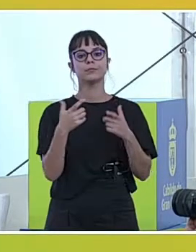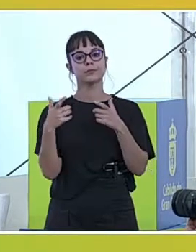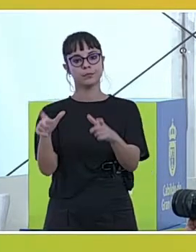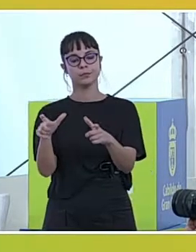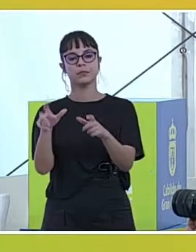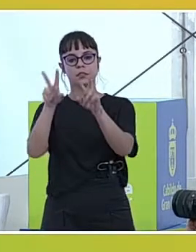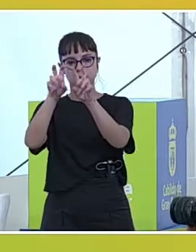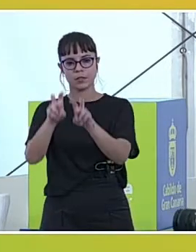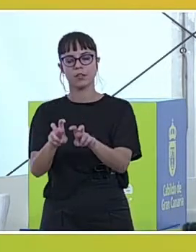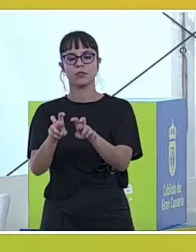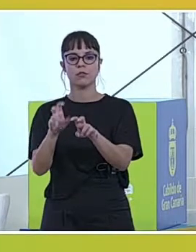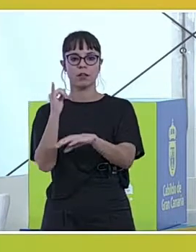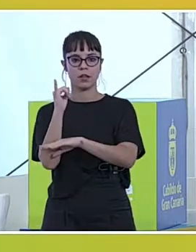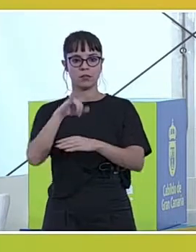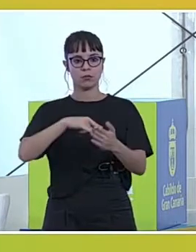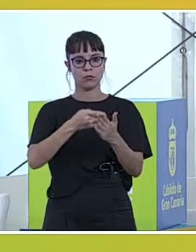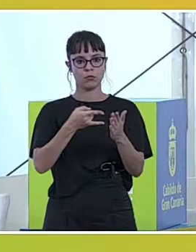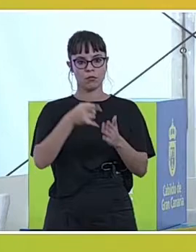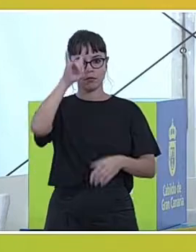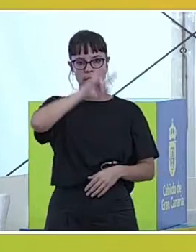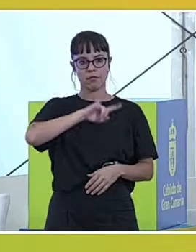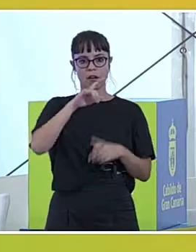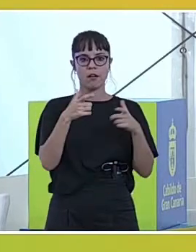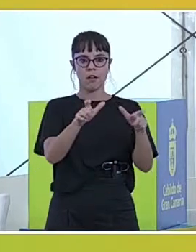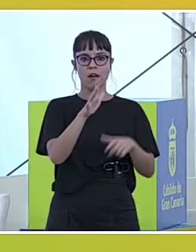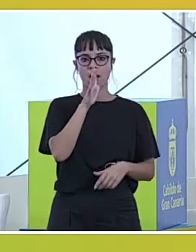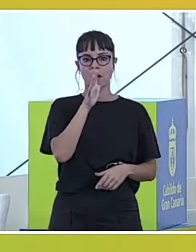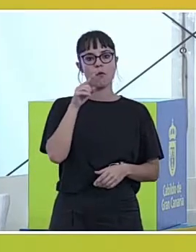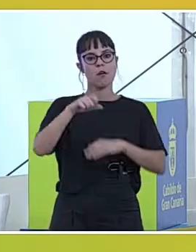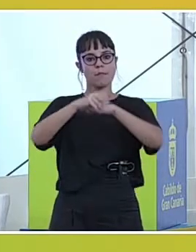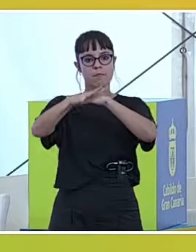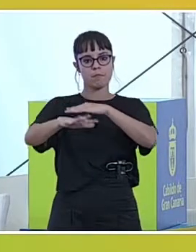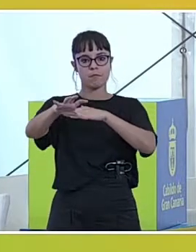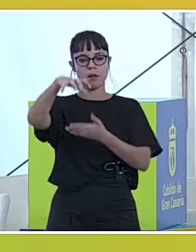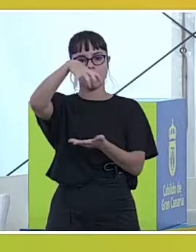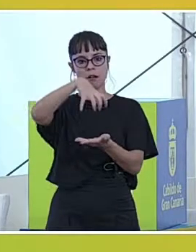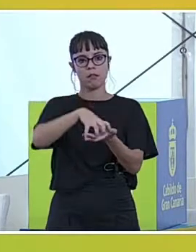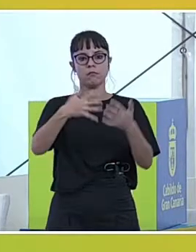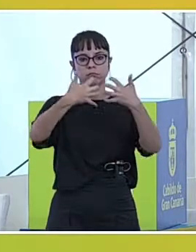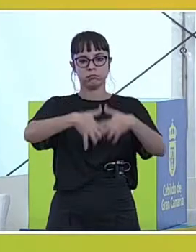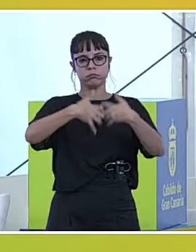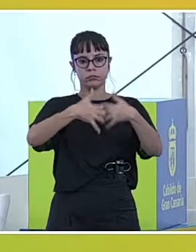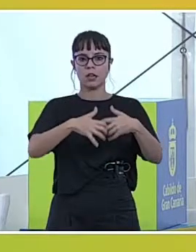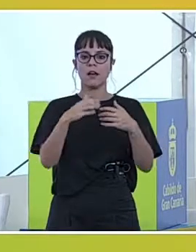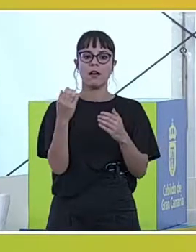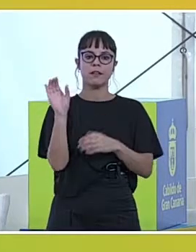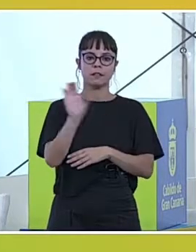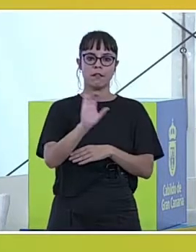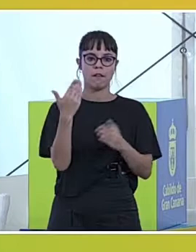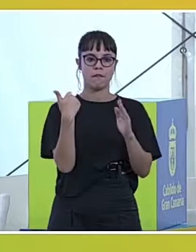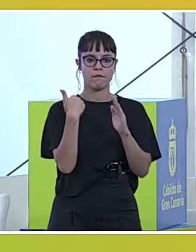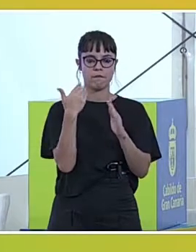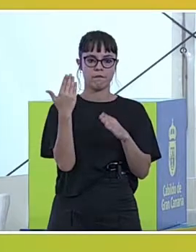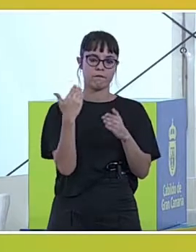ITC, en el Departamento de Agua, acerca de la valorización de salmuera de plantas desaladoras de agua de mar. Se obtiene una subvención, se recibe